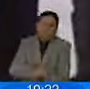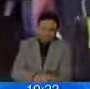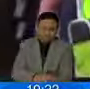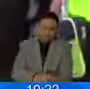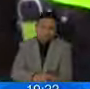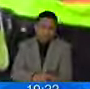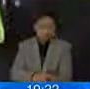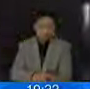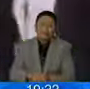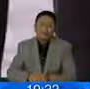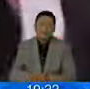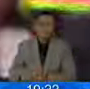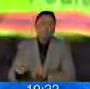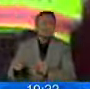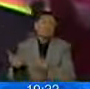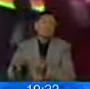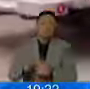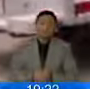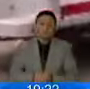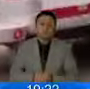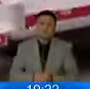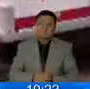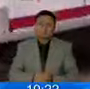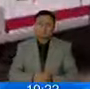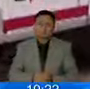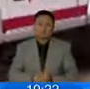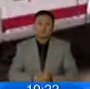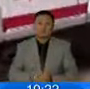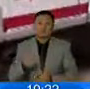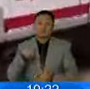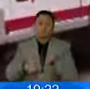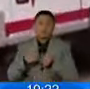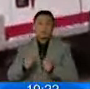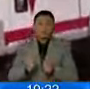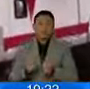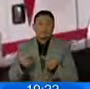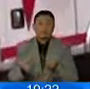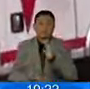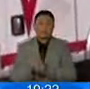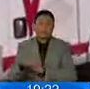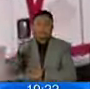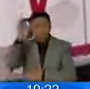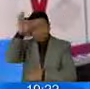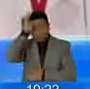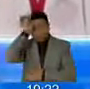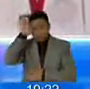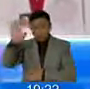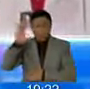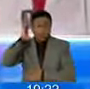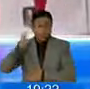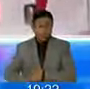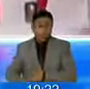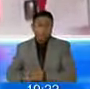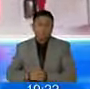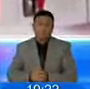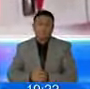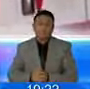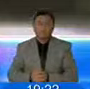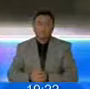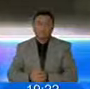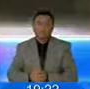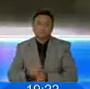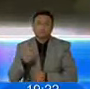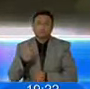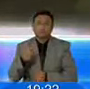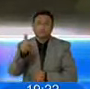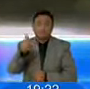vida. La muestra de una menor. Los heridos de consideración fueron trasladados a hospitales de Cuenca. El estado de las otras